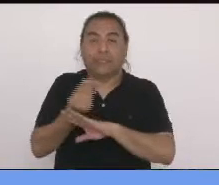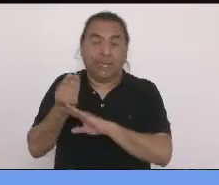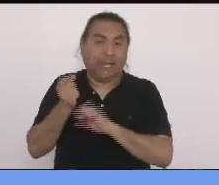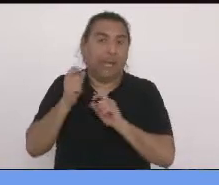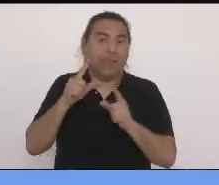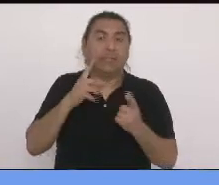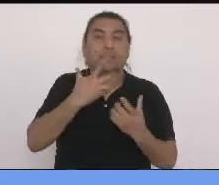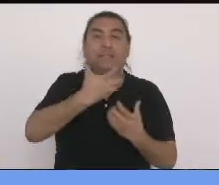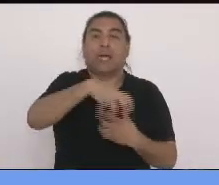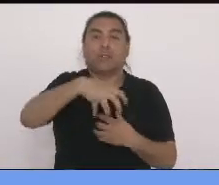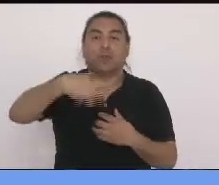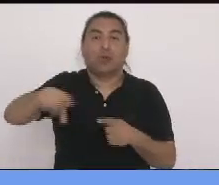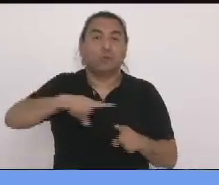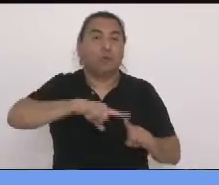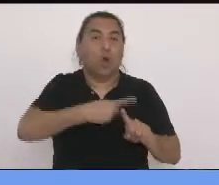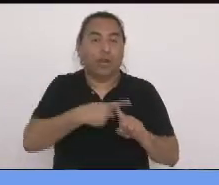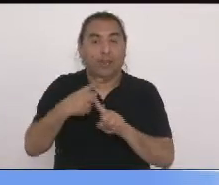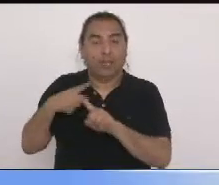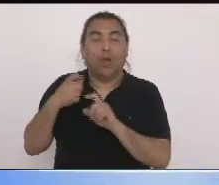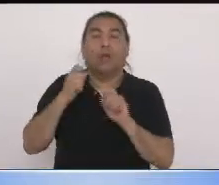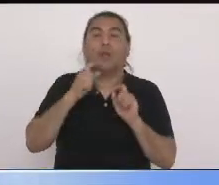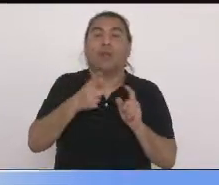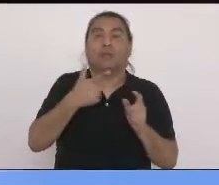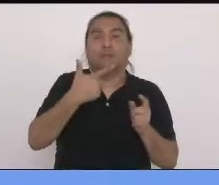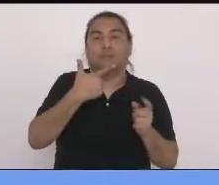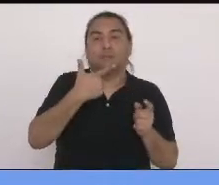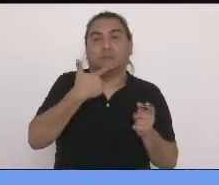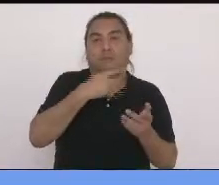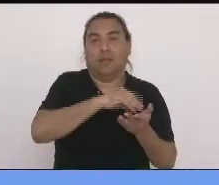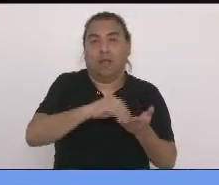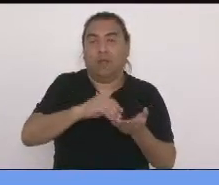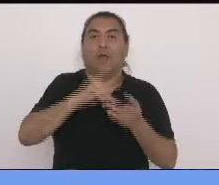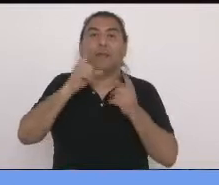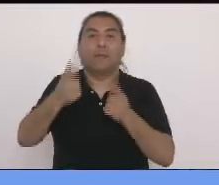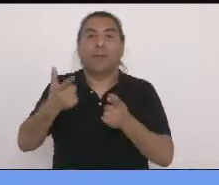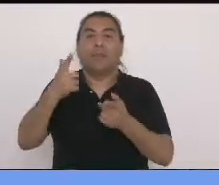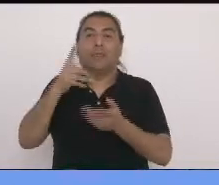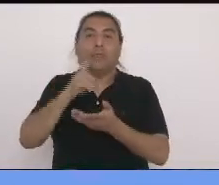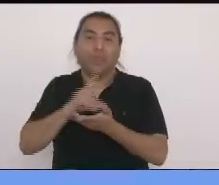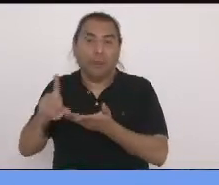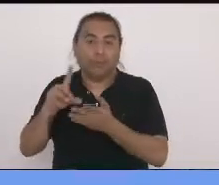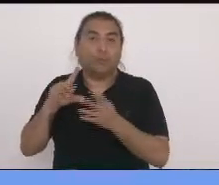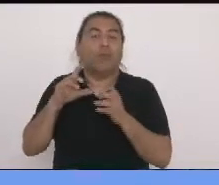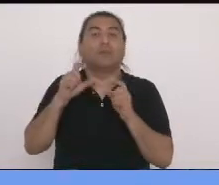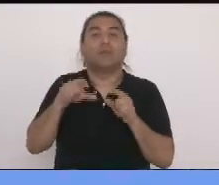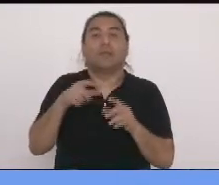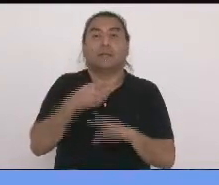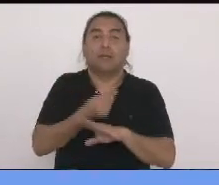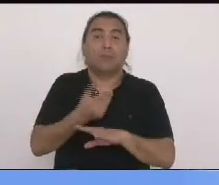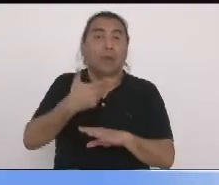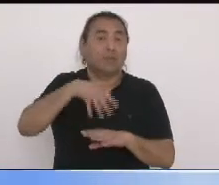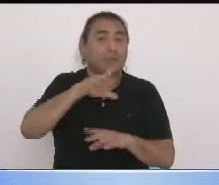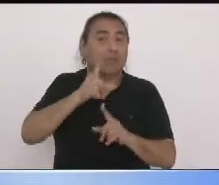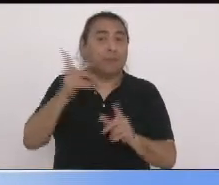de diputados y de senadores está constituido por la mayoría y representantes de la minoría que son